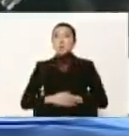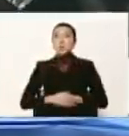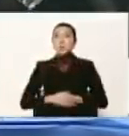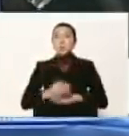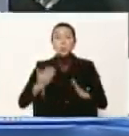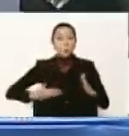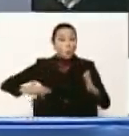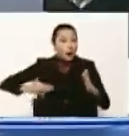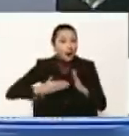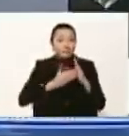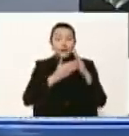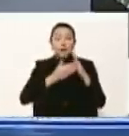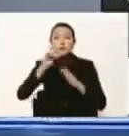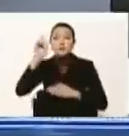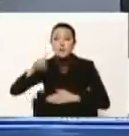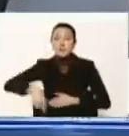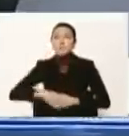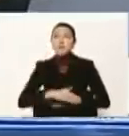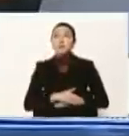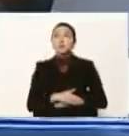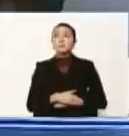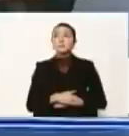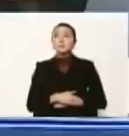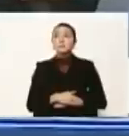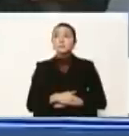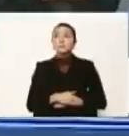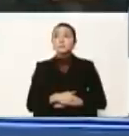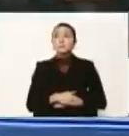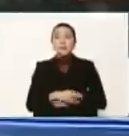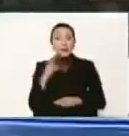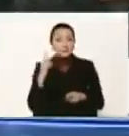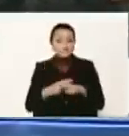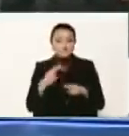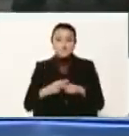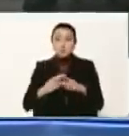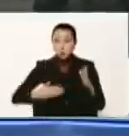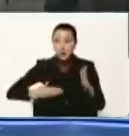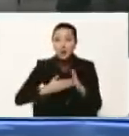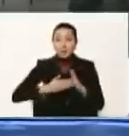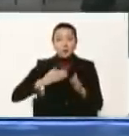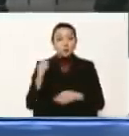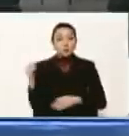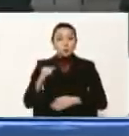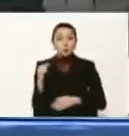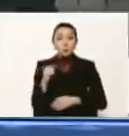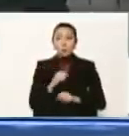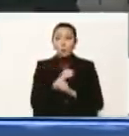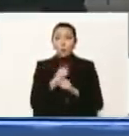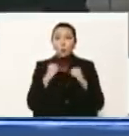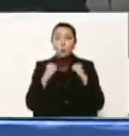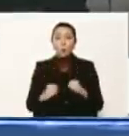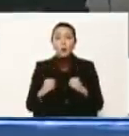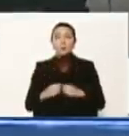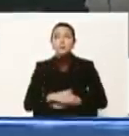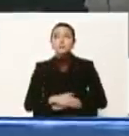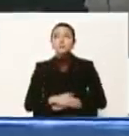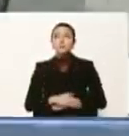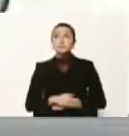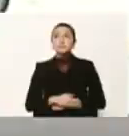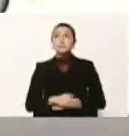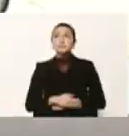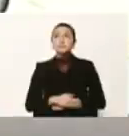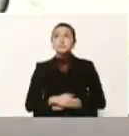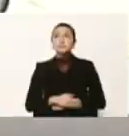repelidos, pero son ataques contundentes a nuestros organismos de seguridad ciudadana. Siempre ha sido, y